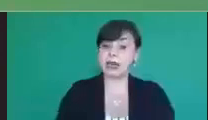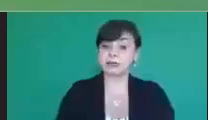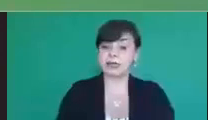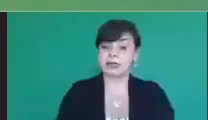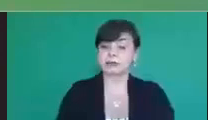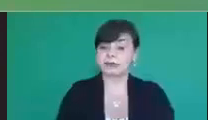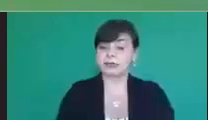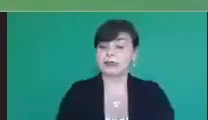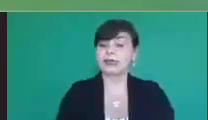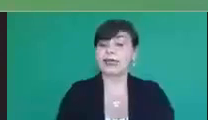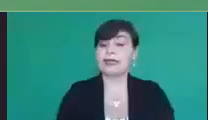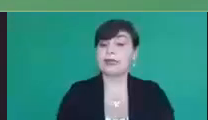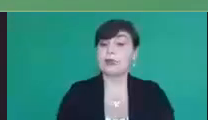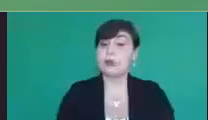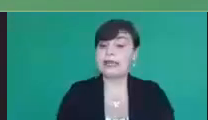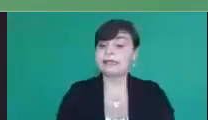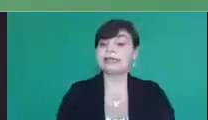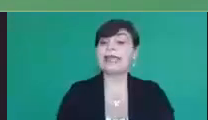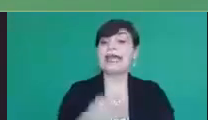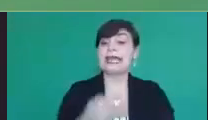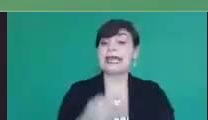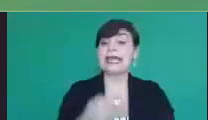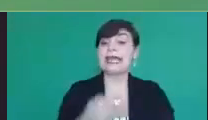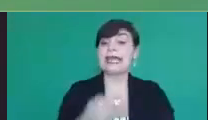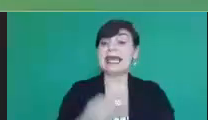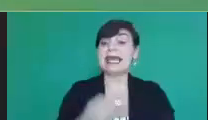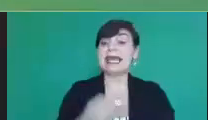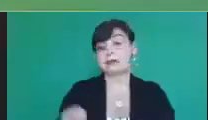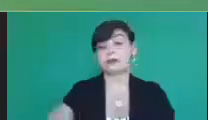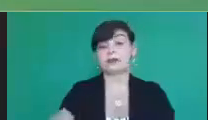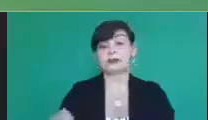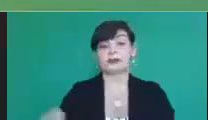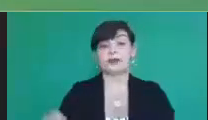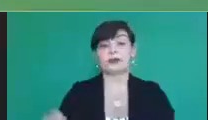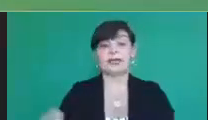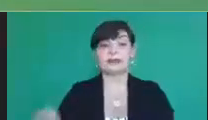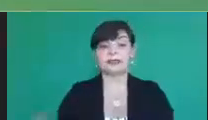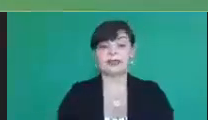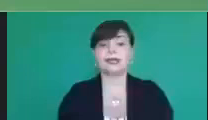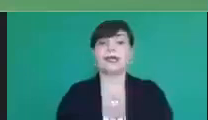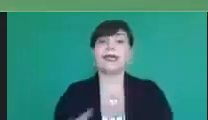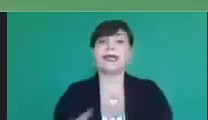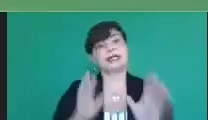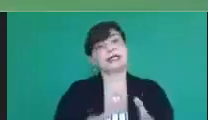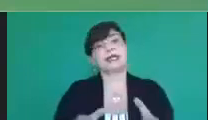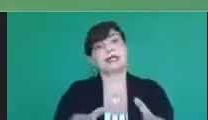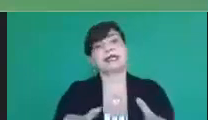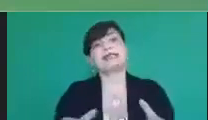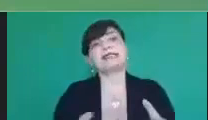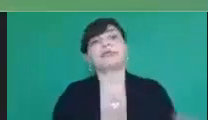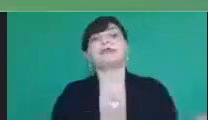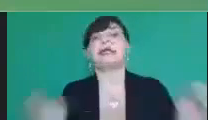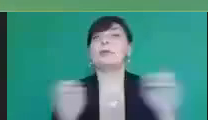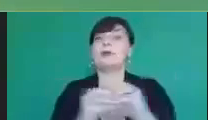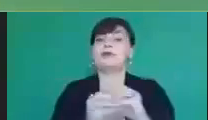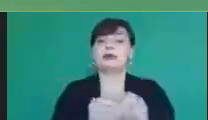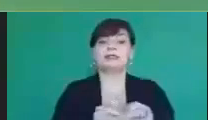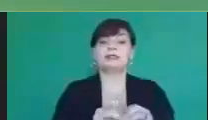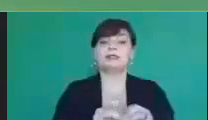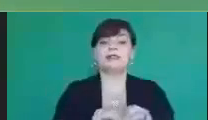causa de cuál es el agente que está produciendo esa bacteria. Entonces, ¿qué quiere decir? Que